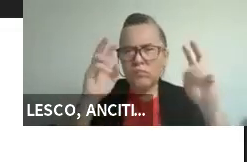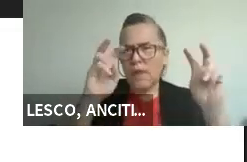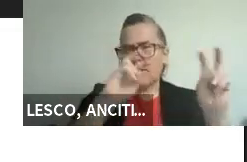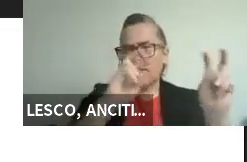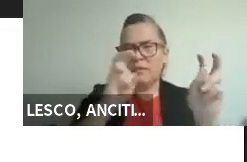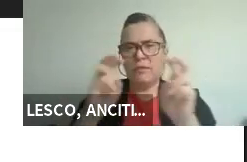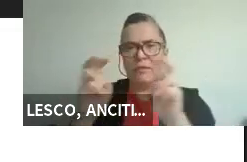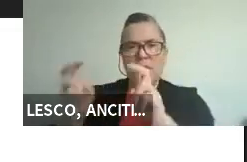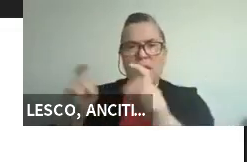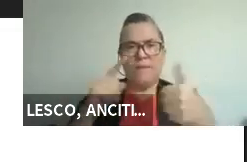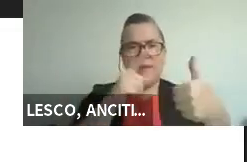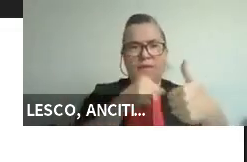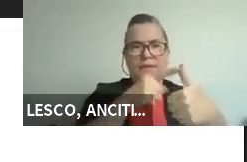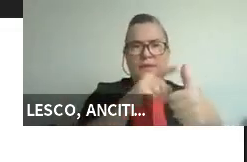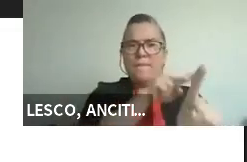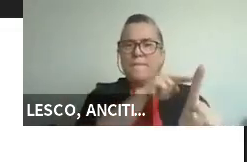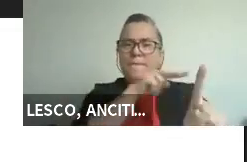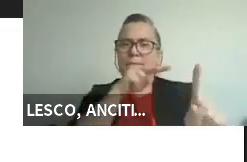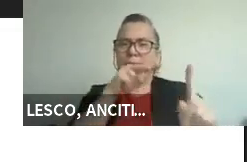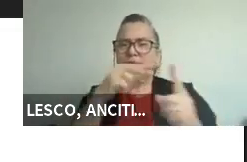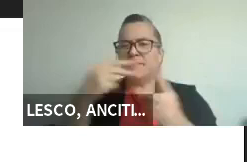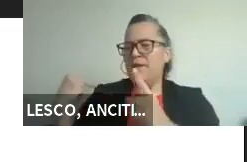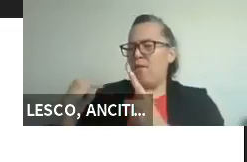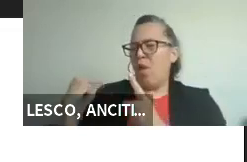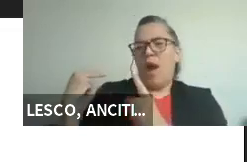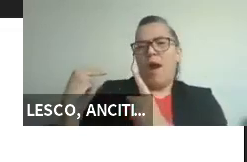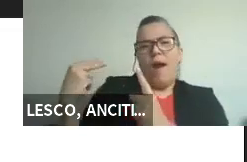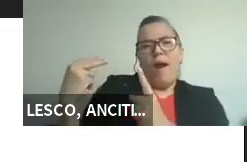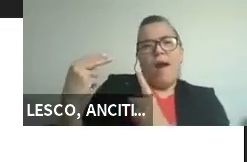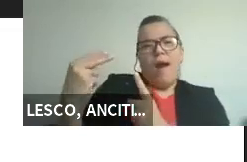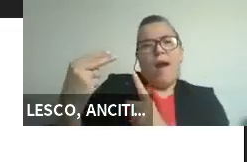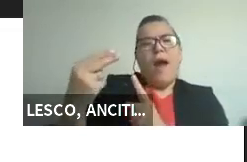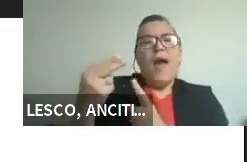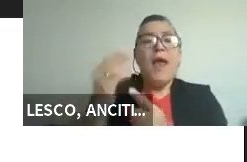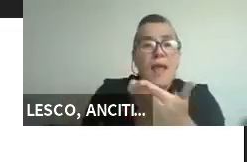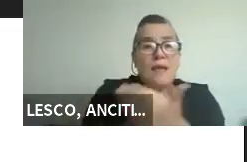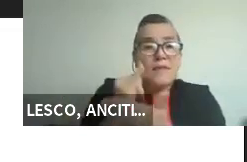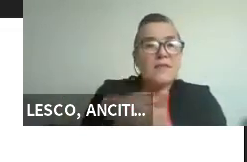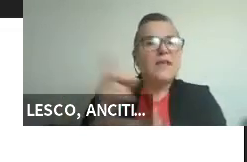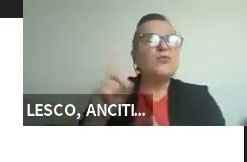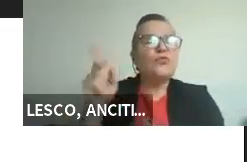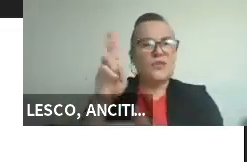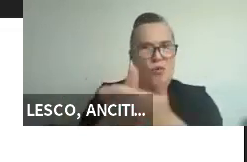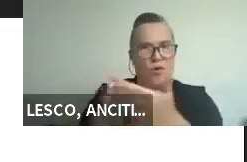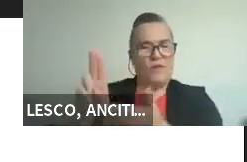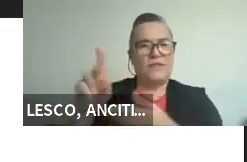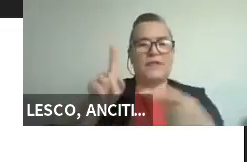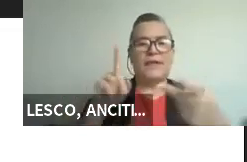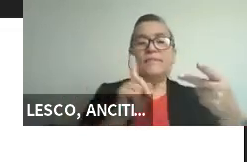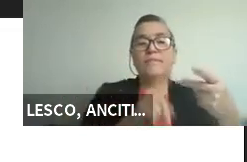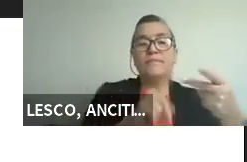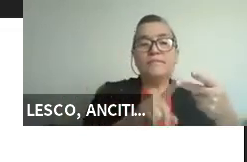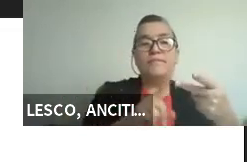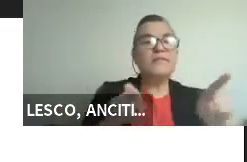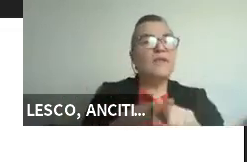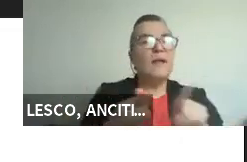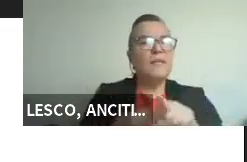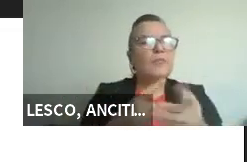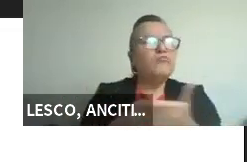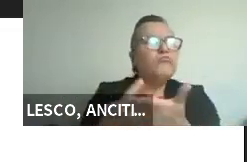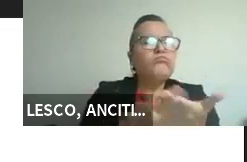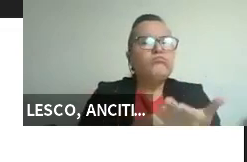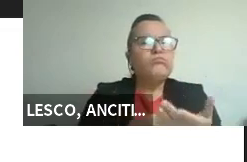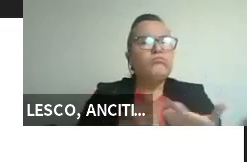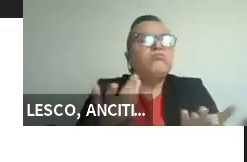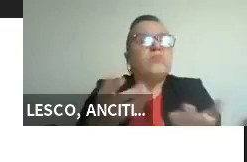voy a hablar primero de una perspectiva histórica de la investigación en las universidades luego vamos a comentar cuál es la